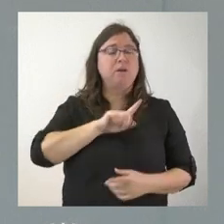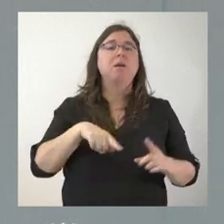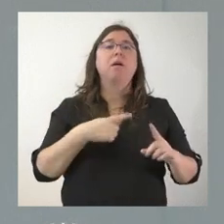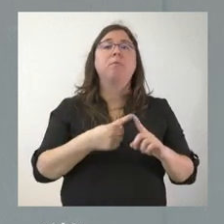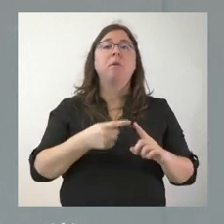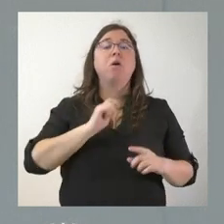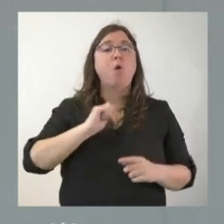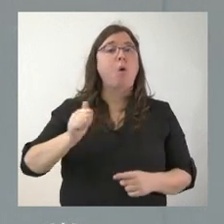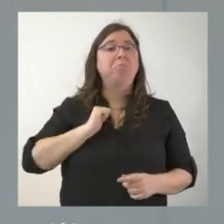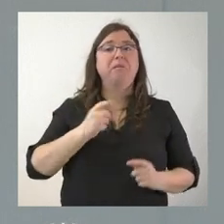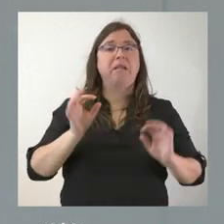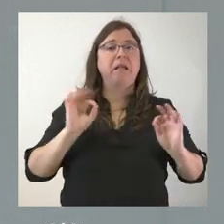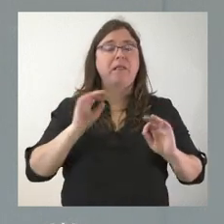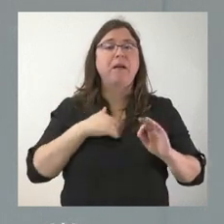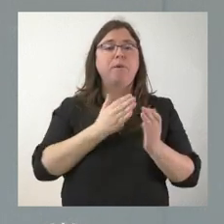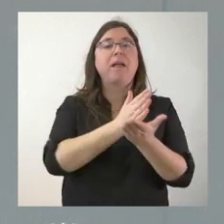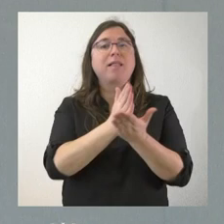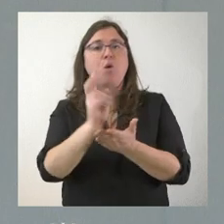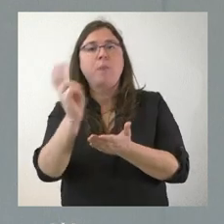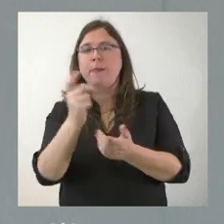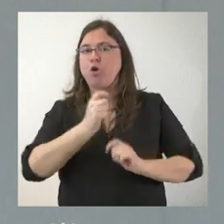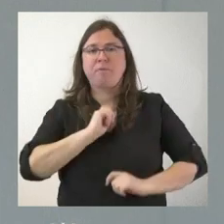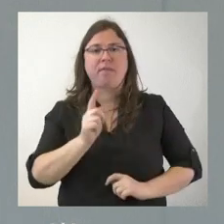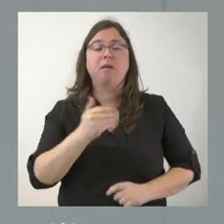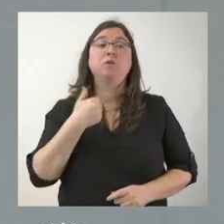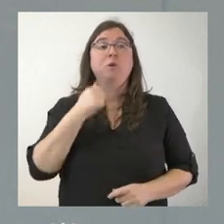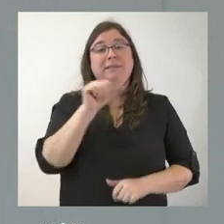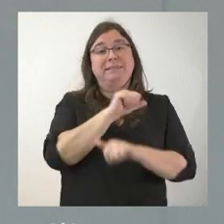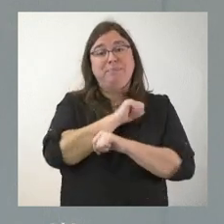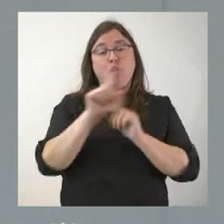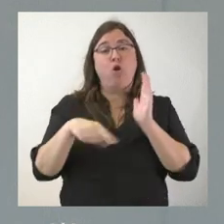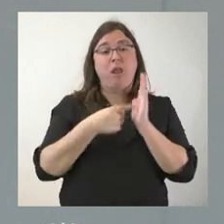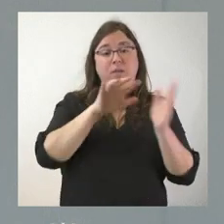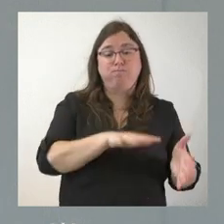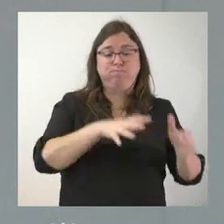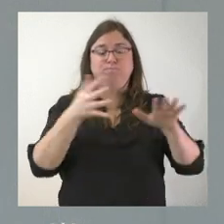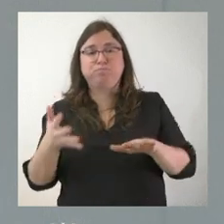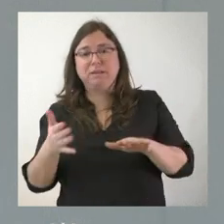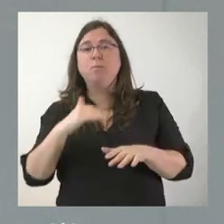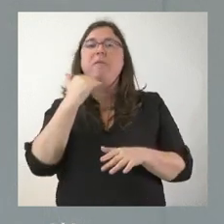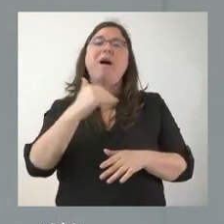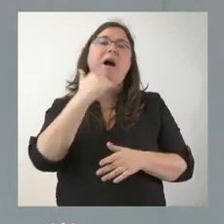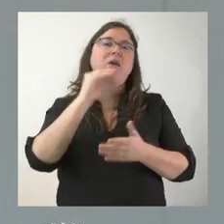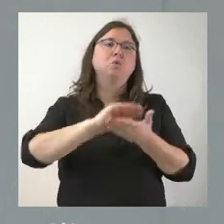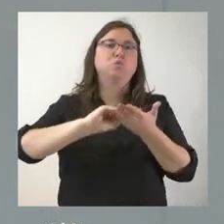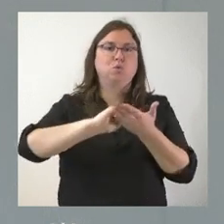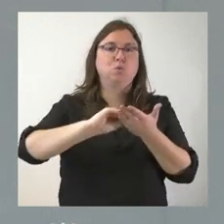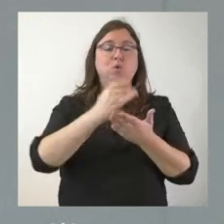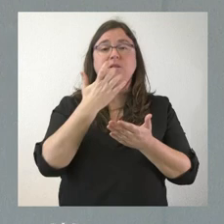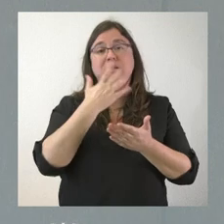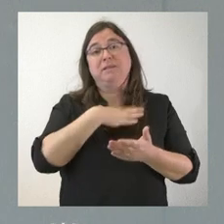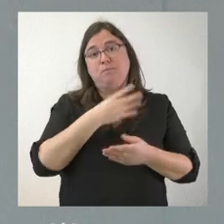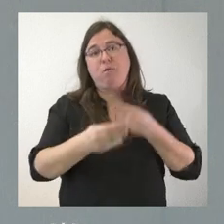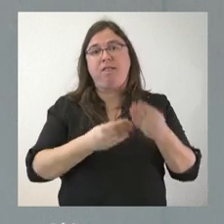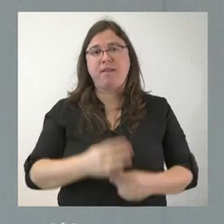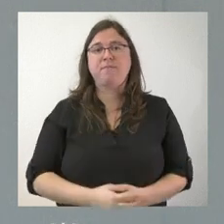dado la oportunidad de plantear alternativas esperemos que en la aplicación de la Norma pues esto se pueda solucionar en la medida que haya margen